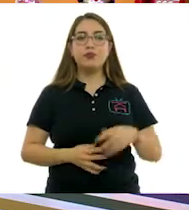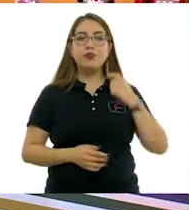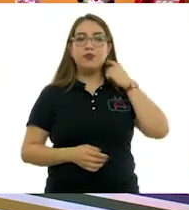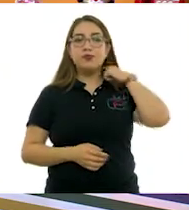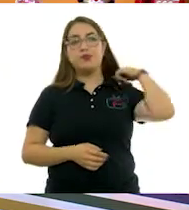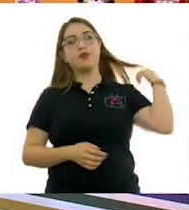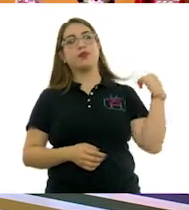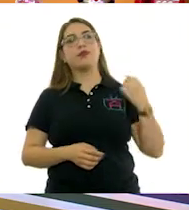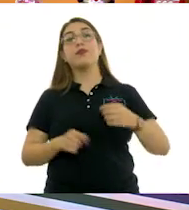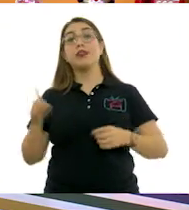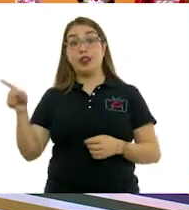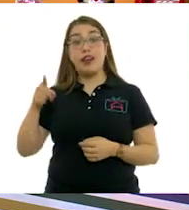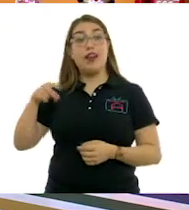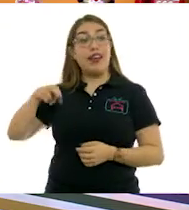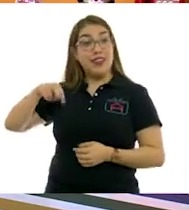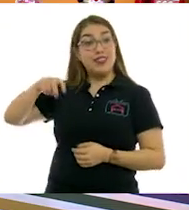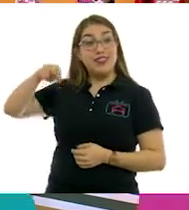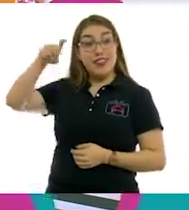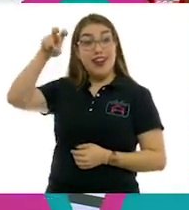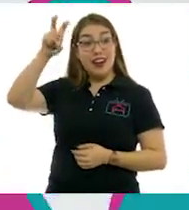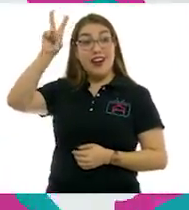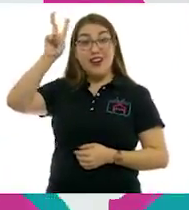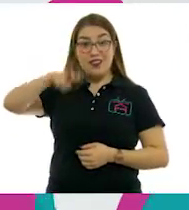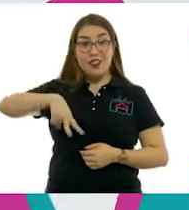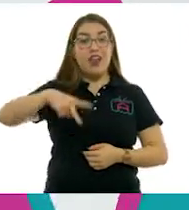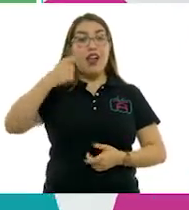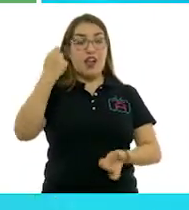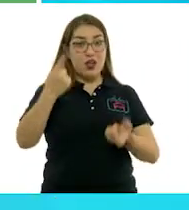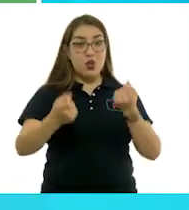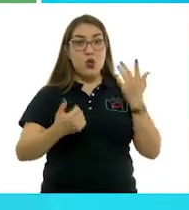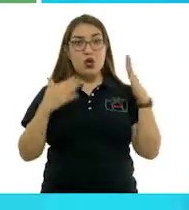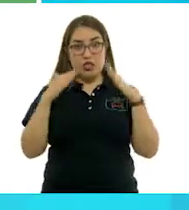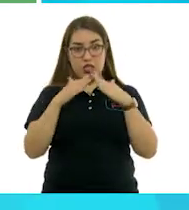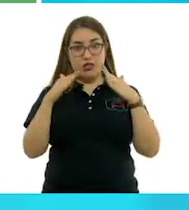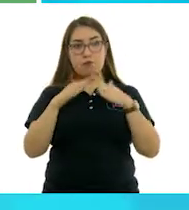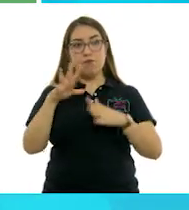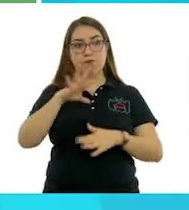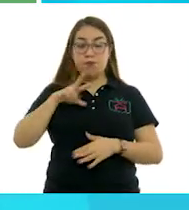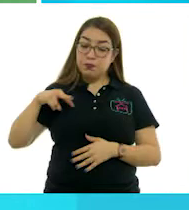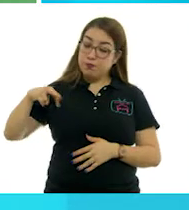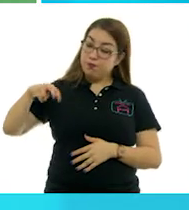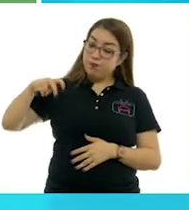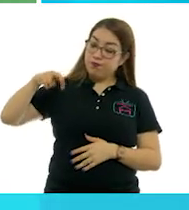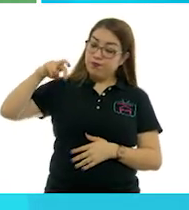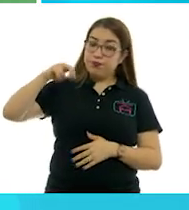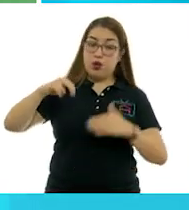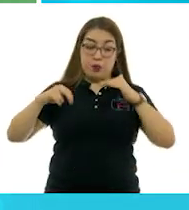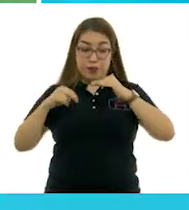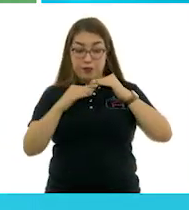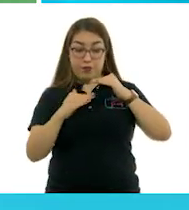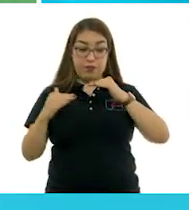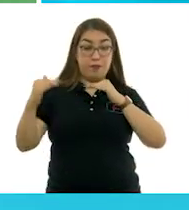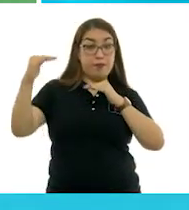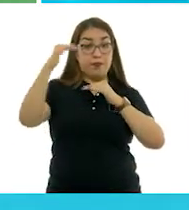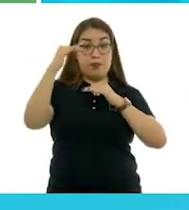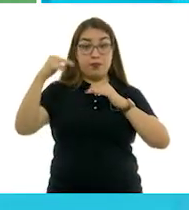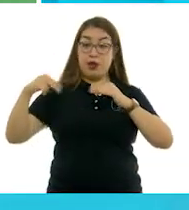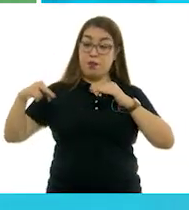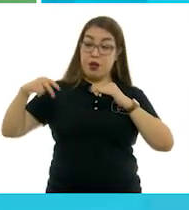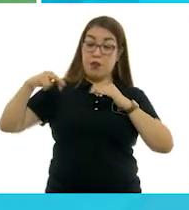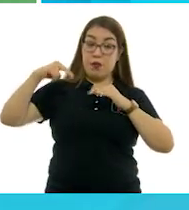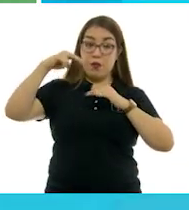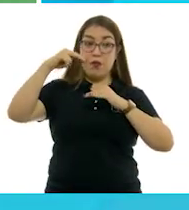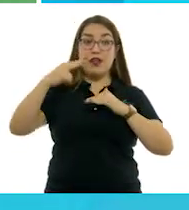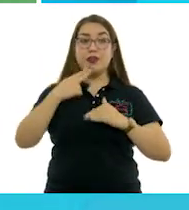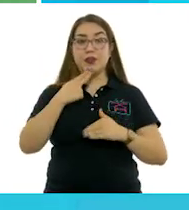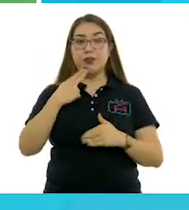Ah, las escaleras, claro. Hay algunas casas que tienen unas escaleras para llegar a otro piso, ¿verdad? Exacto. Perfecto. Ya